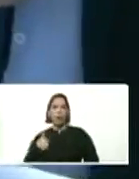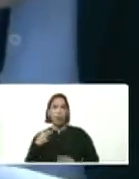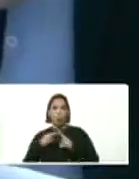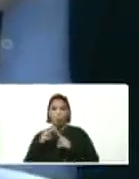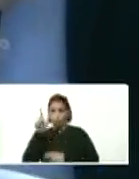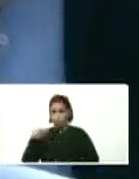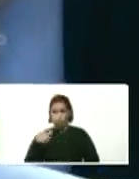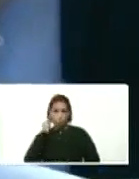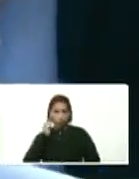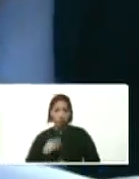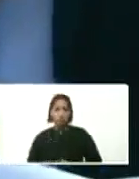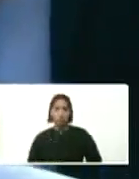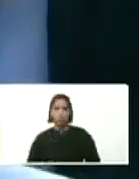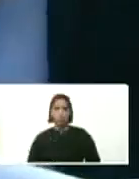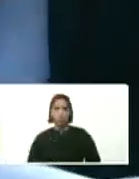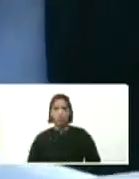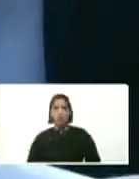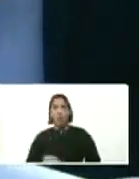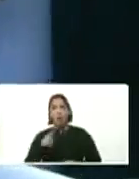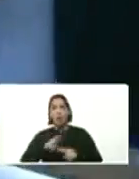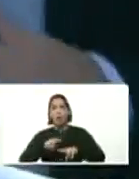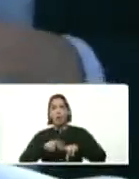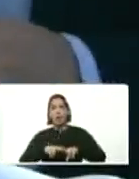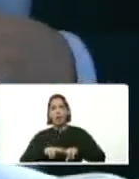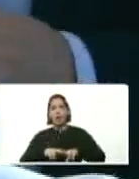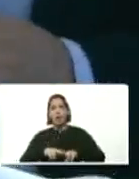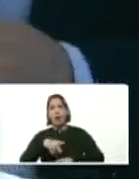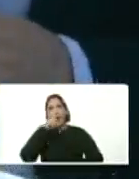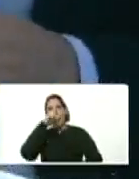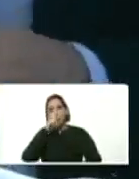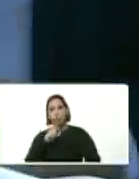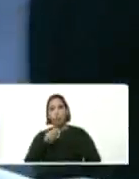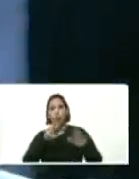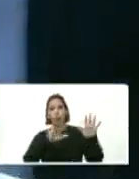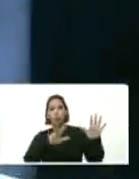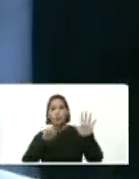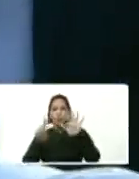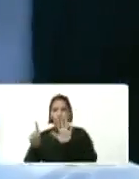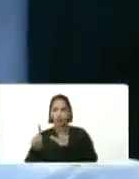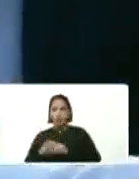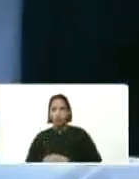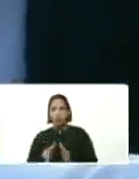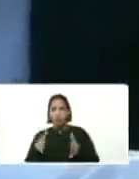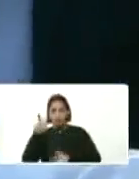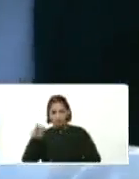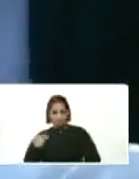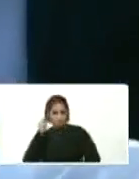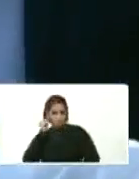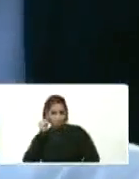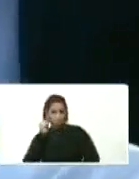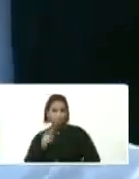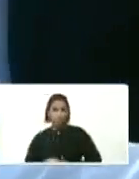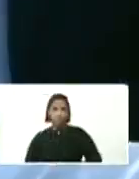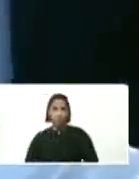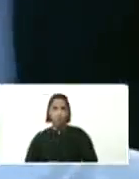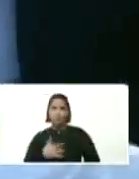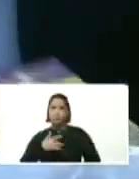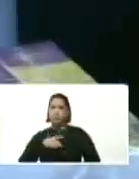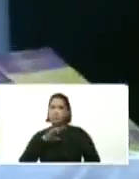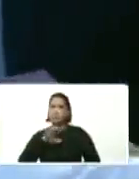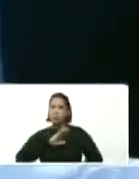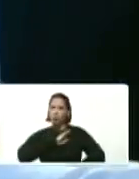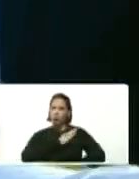Alicia Herrera en La Habana, en el año 86. Gran mujer, patriota,